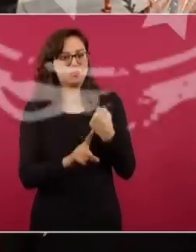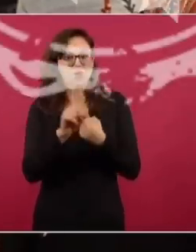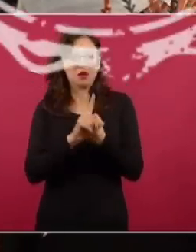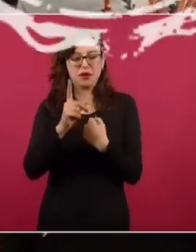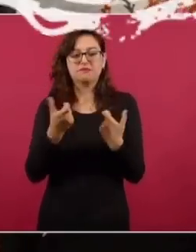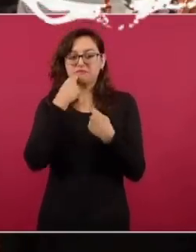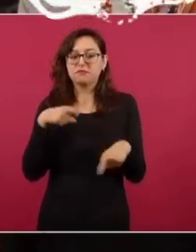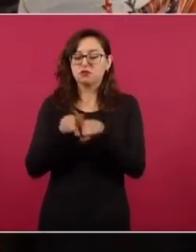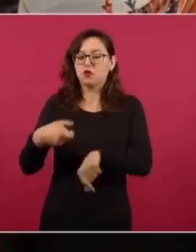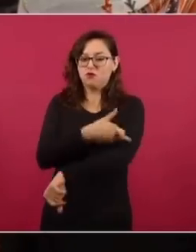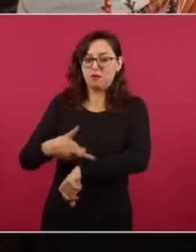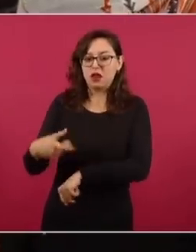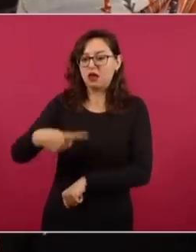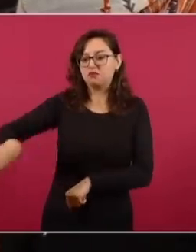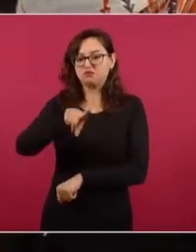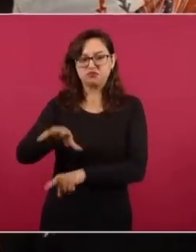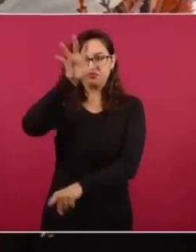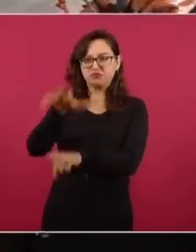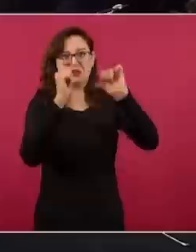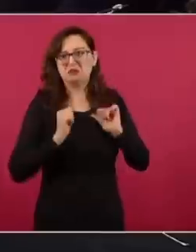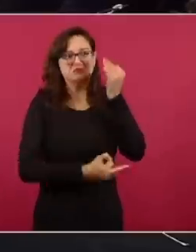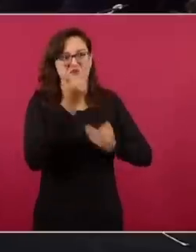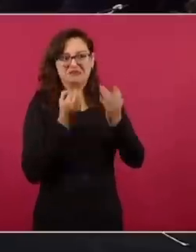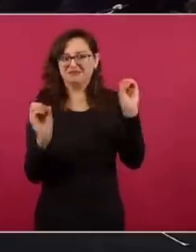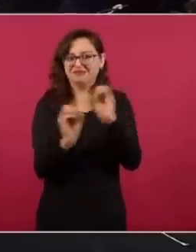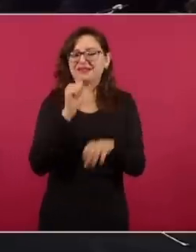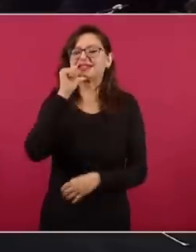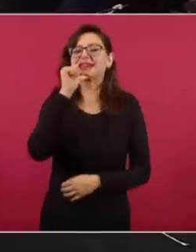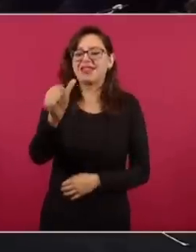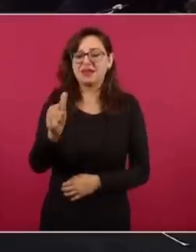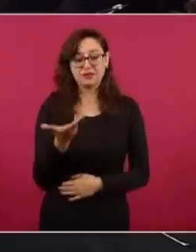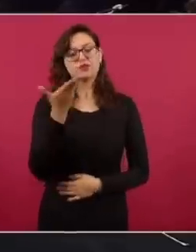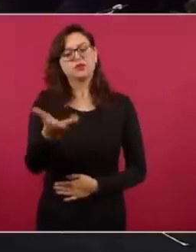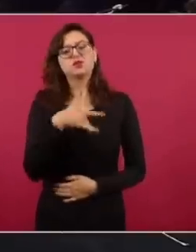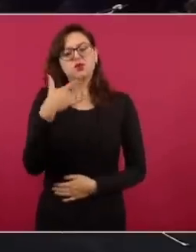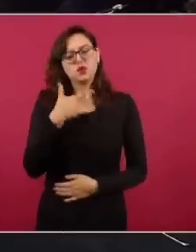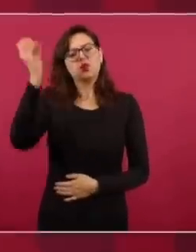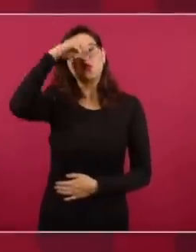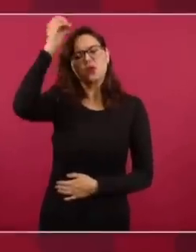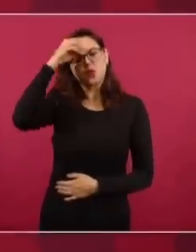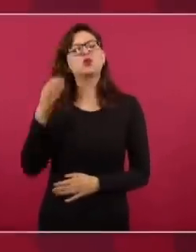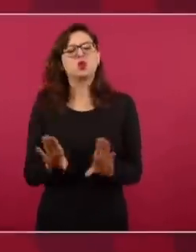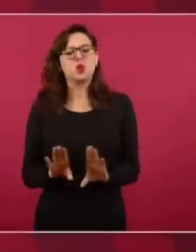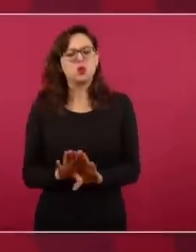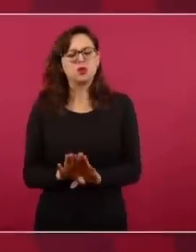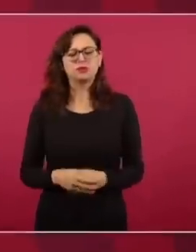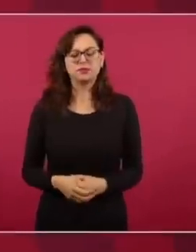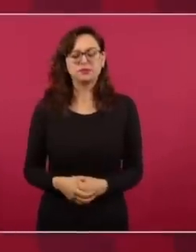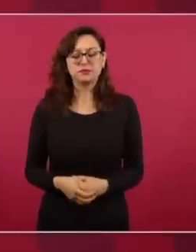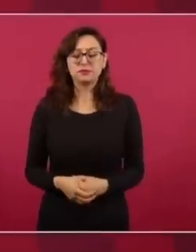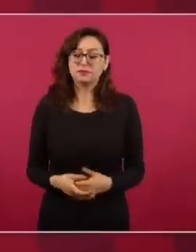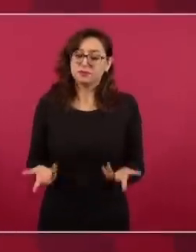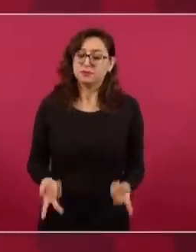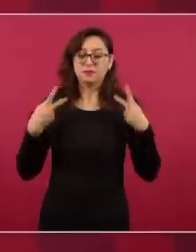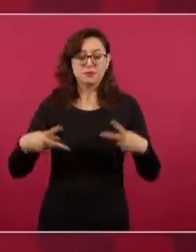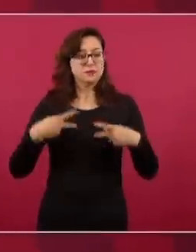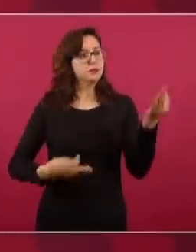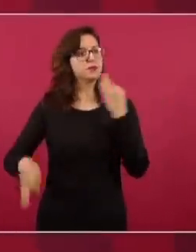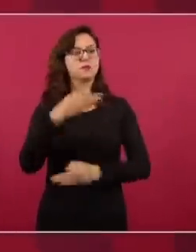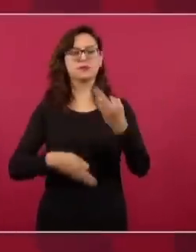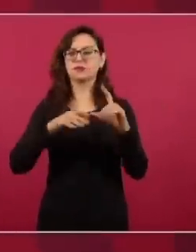¿Qué apoyo se les da a las familias de estas personas que son víctimas del linchamiento? Decirle a toda la gente, a todo el pueblo, a las comunidades,